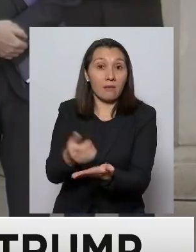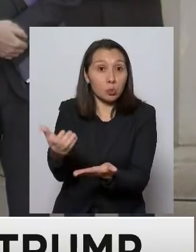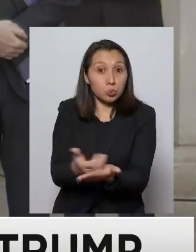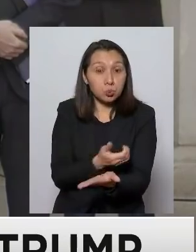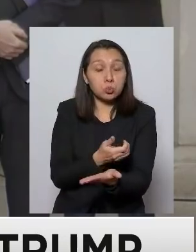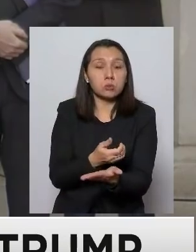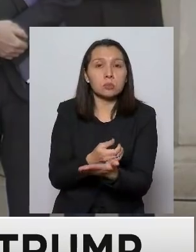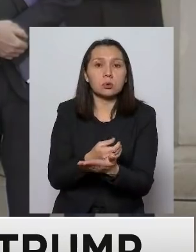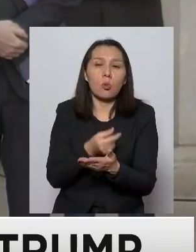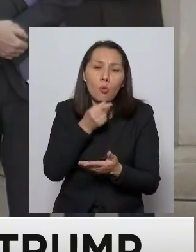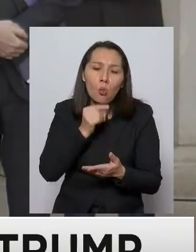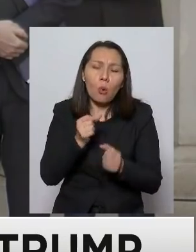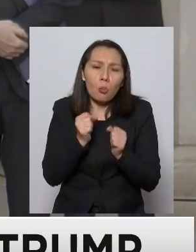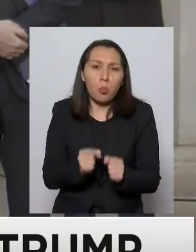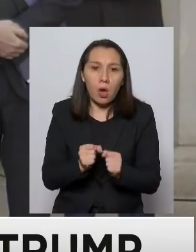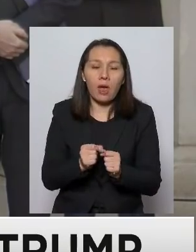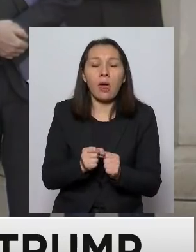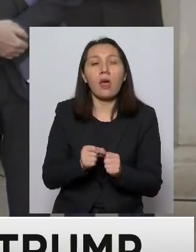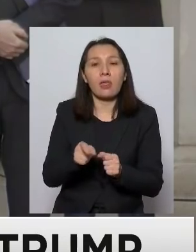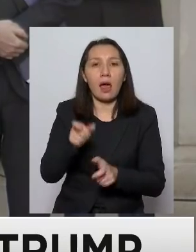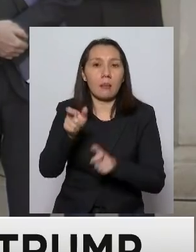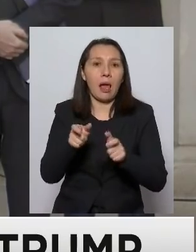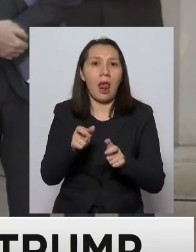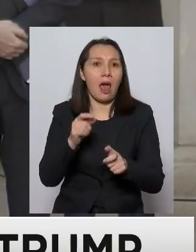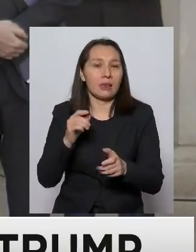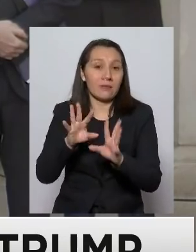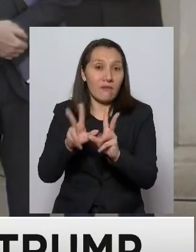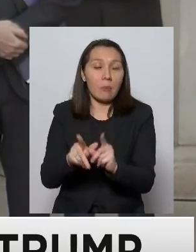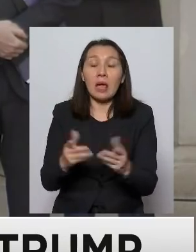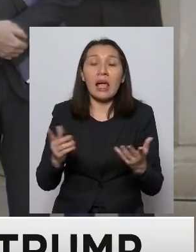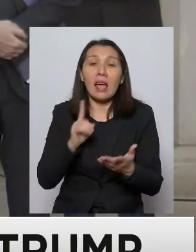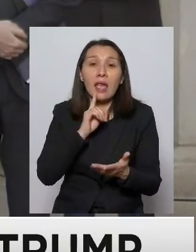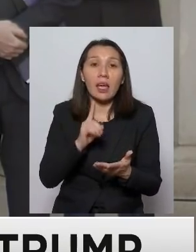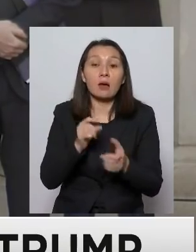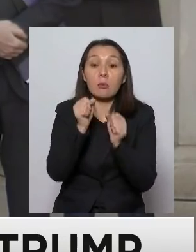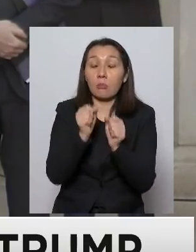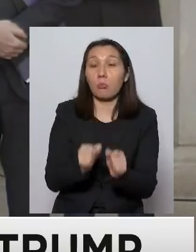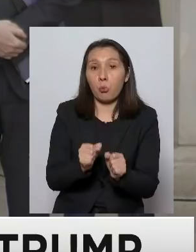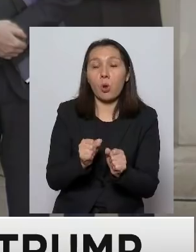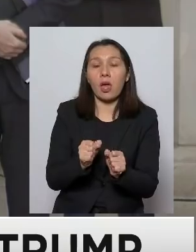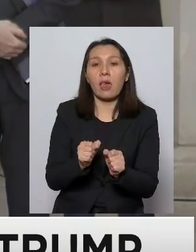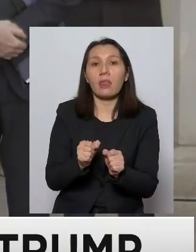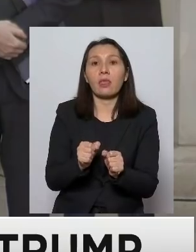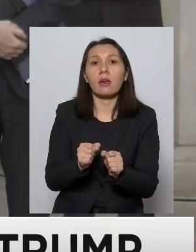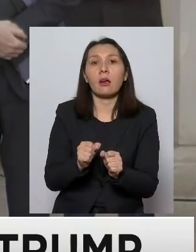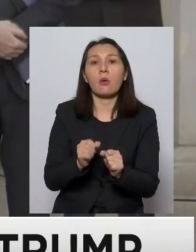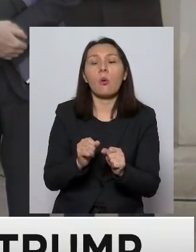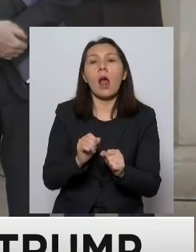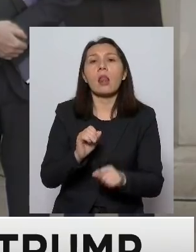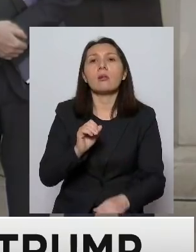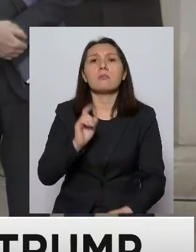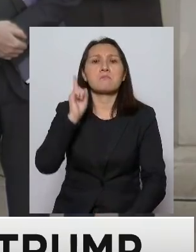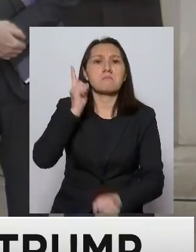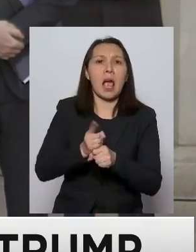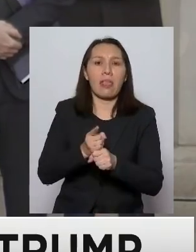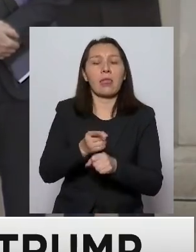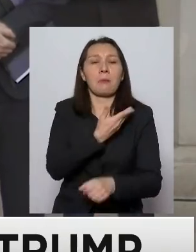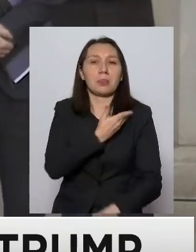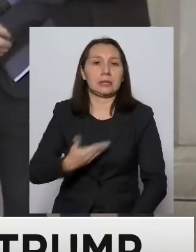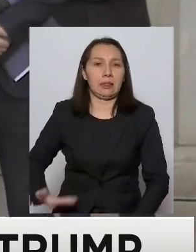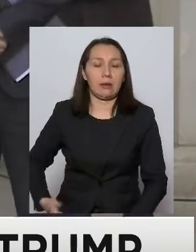y lo más pronto posible a toda la familia, y eso incluye la posibilidad de un veto presidencial. Muchas